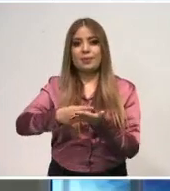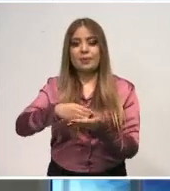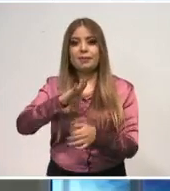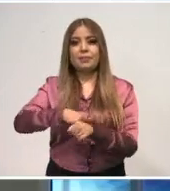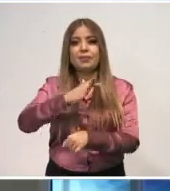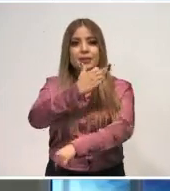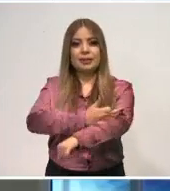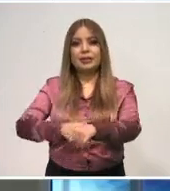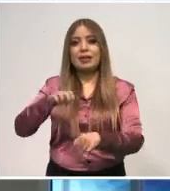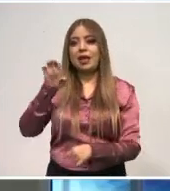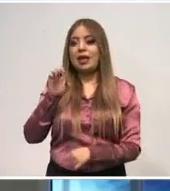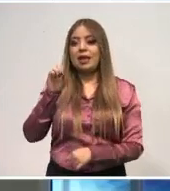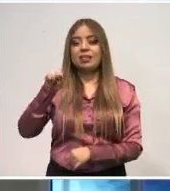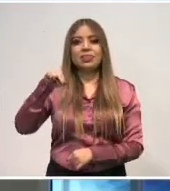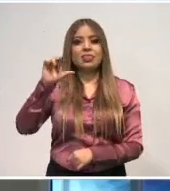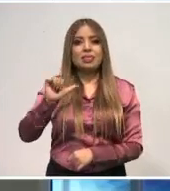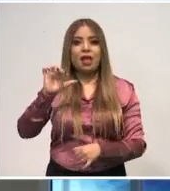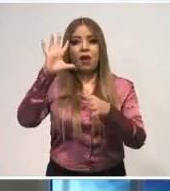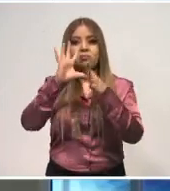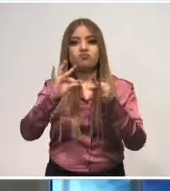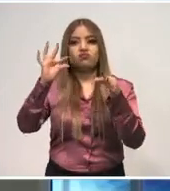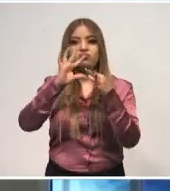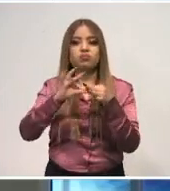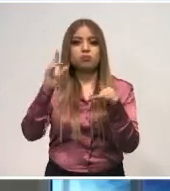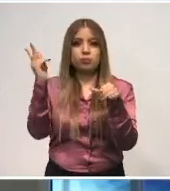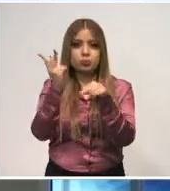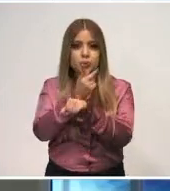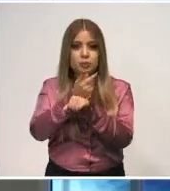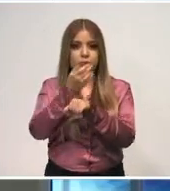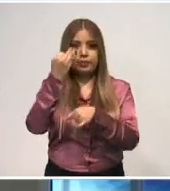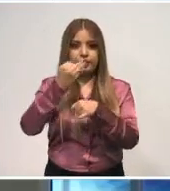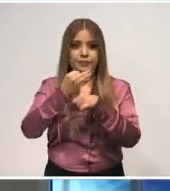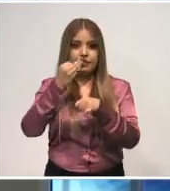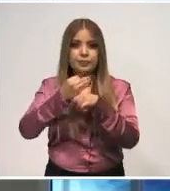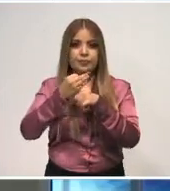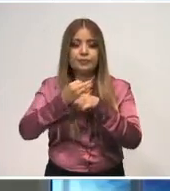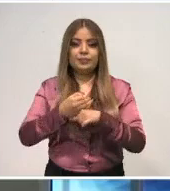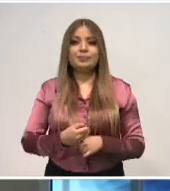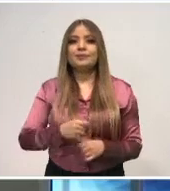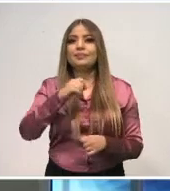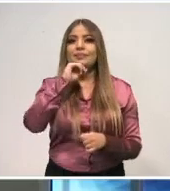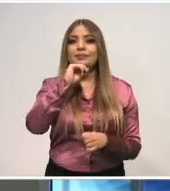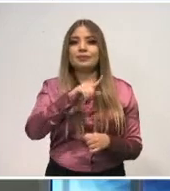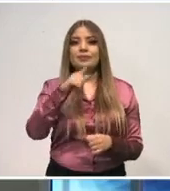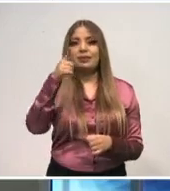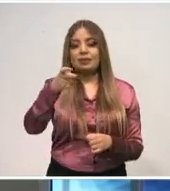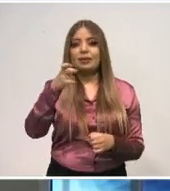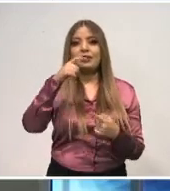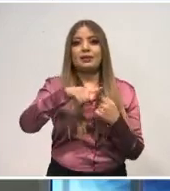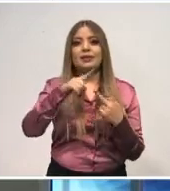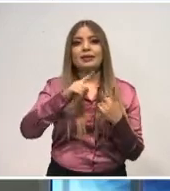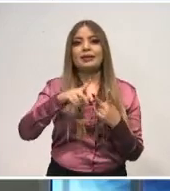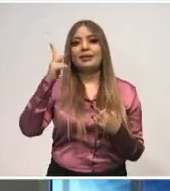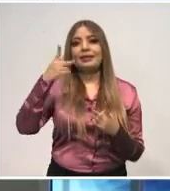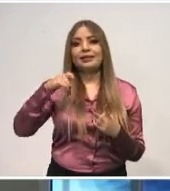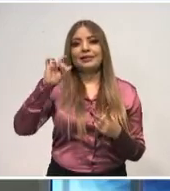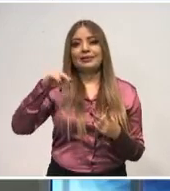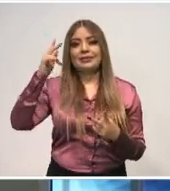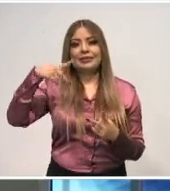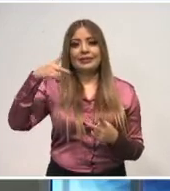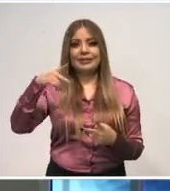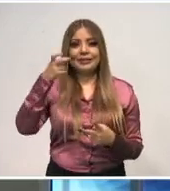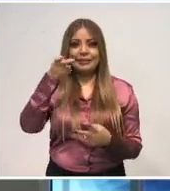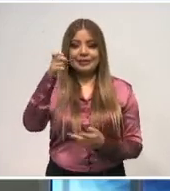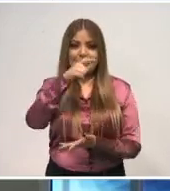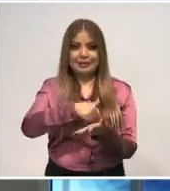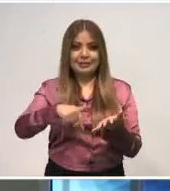Edna nos va a narrar pues la información que tiene hasta este momento. Y también Kir Castillo pues está en este